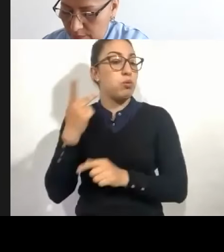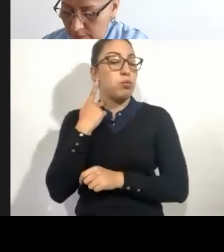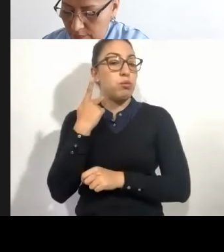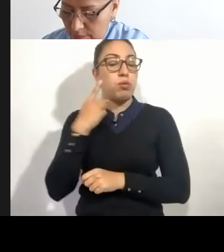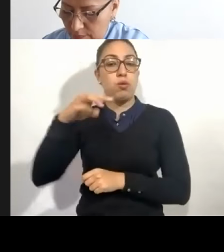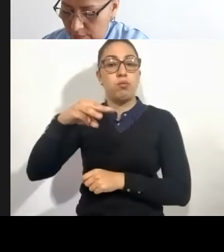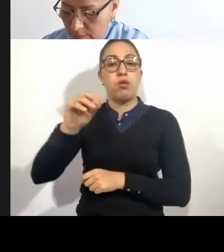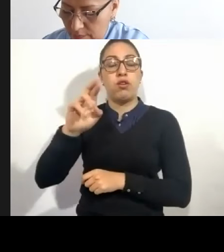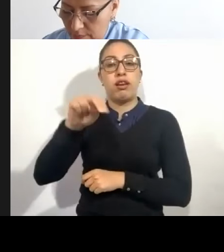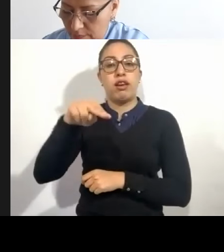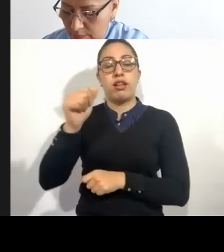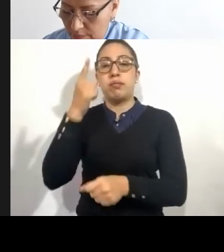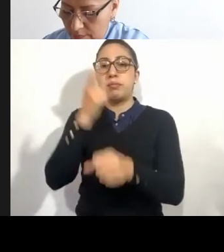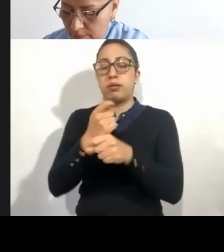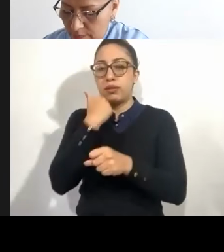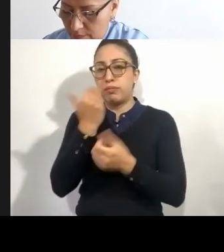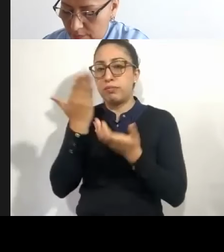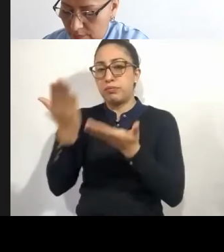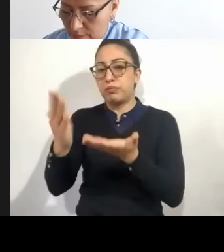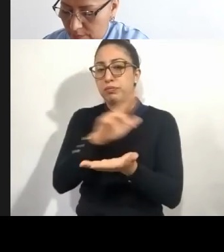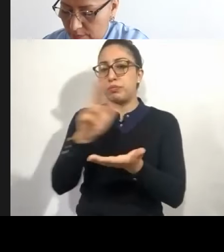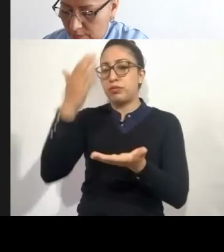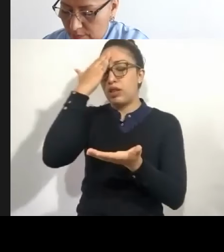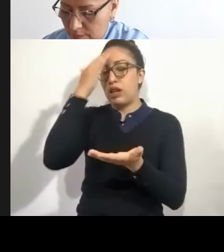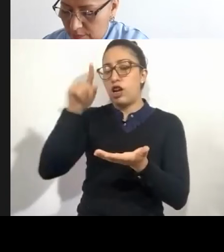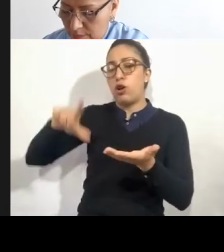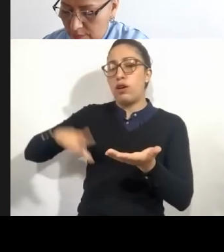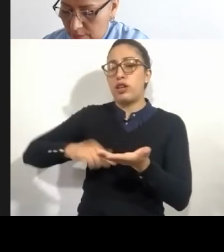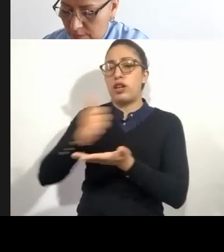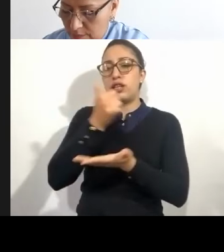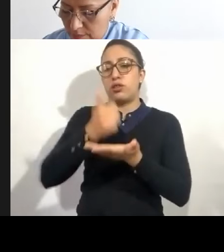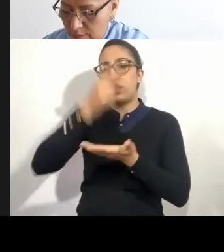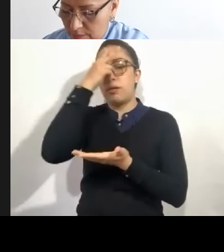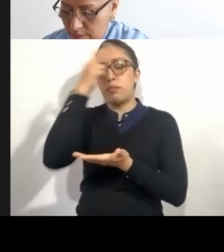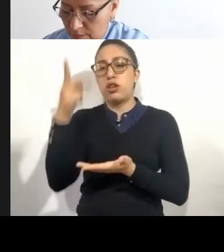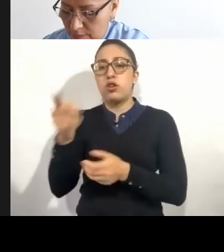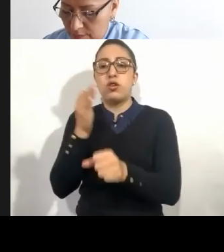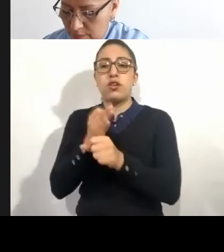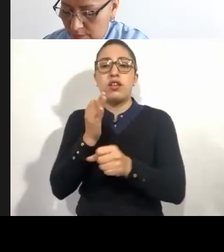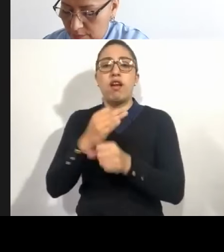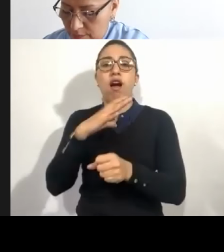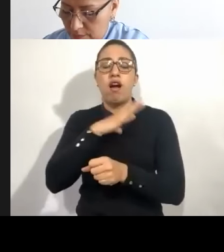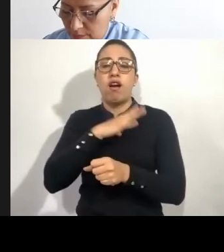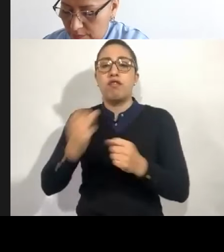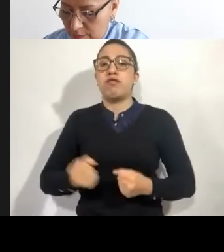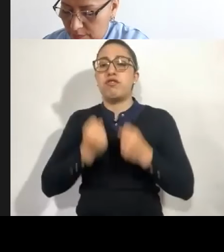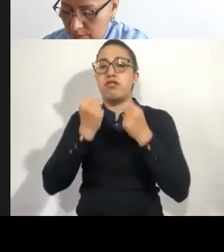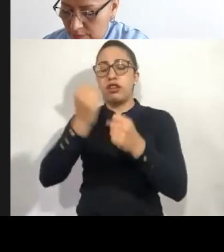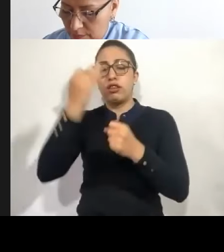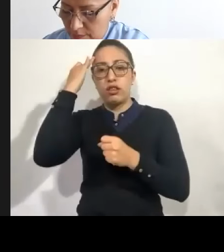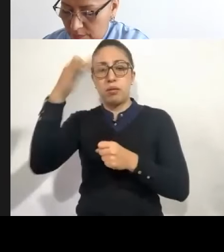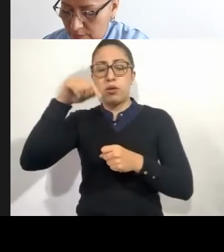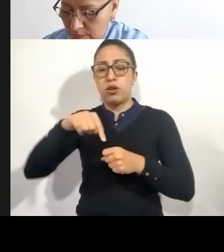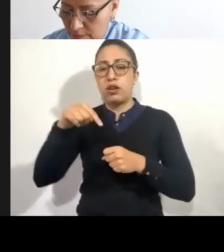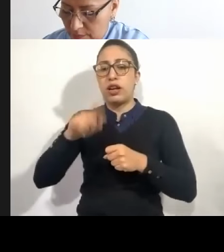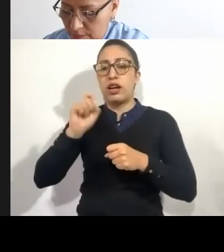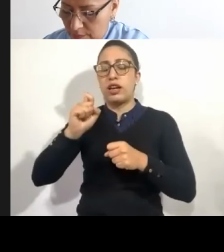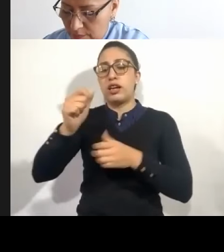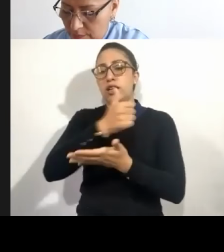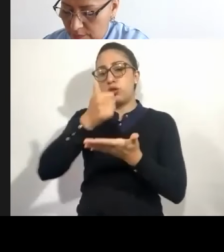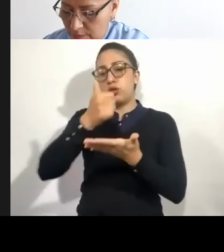lugar reconocer la postura del Gobierno de la Ciudad de México, porque en el delicado contexto de la pandemia generada por